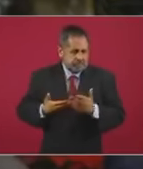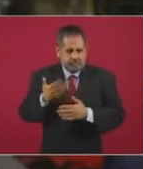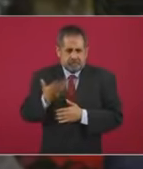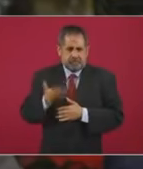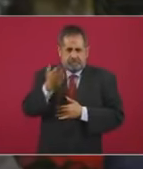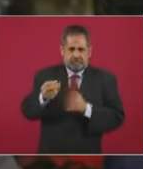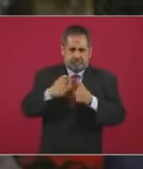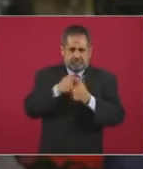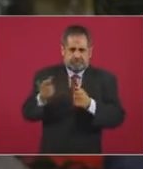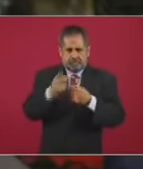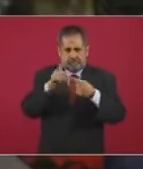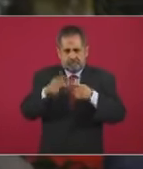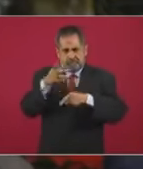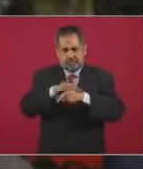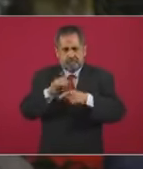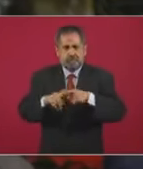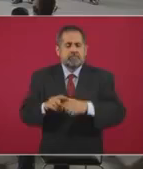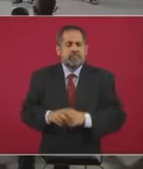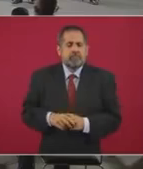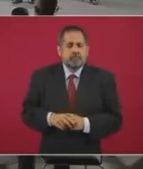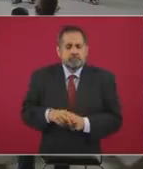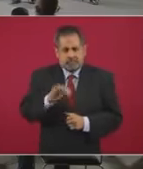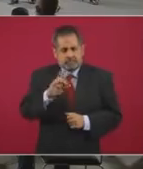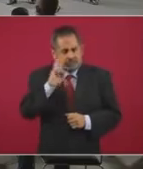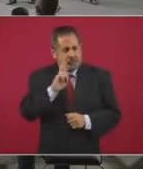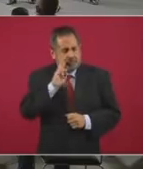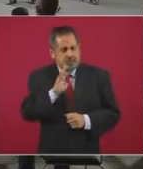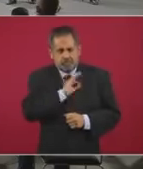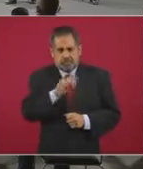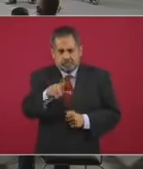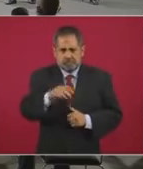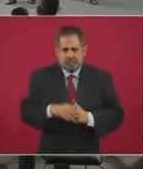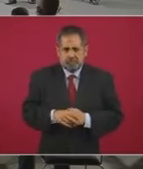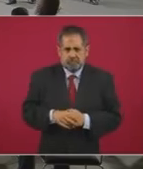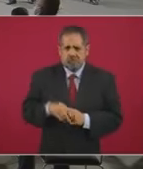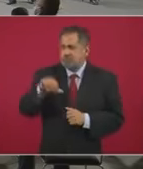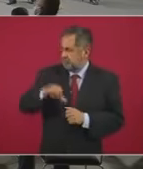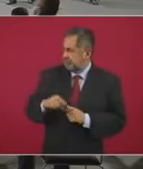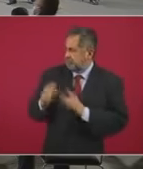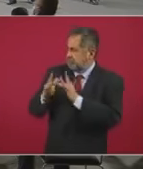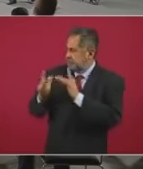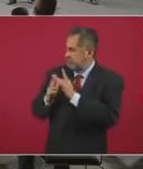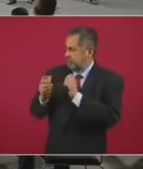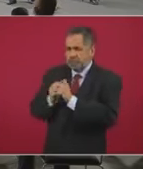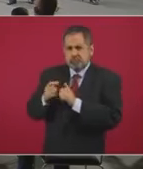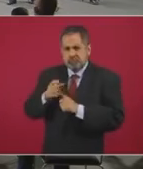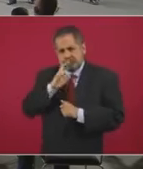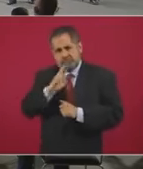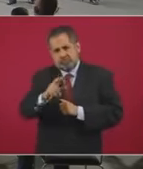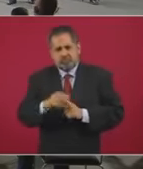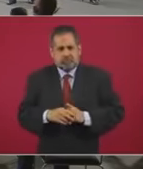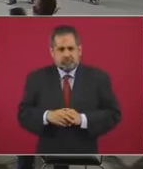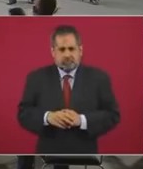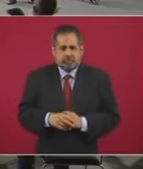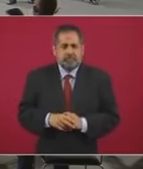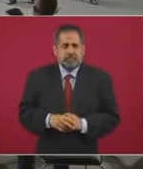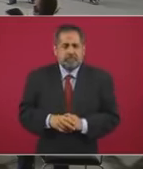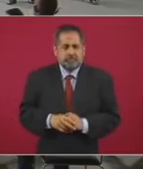mi primera pregunta, si me permite, presidente. Sí, vamos a verlo. Hoy mismo tenemos respuesta sobre